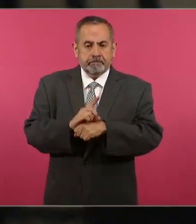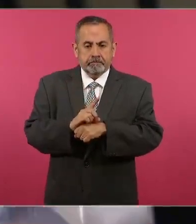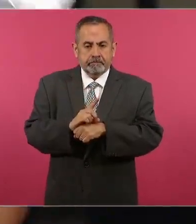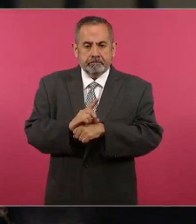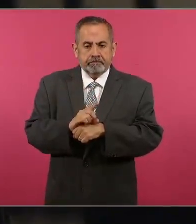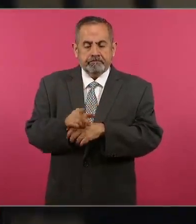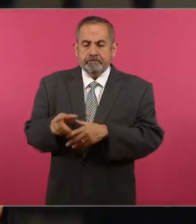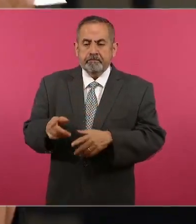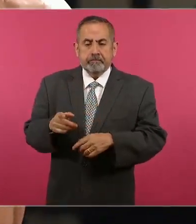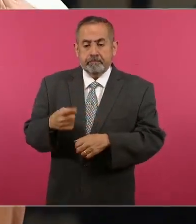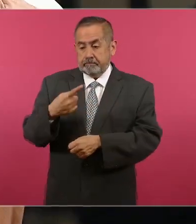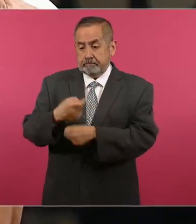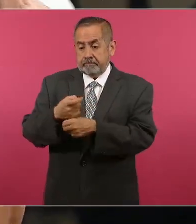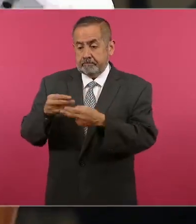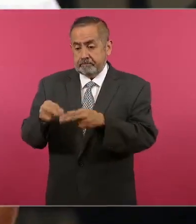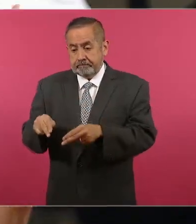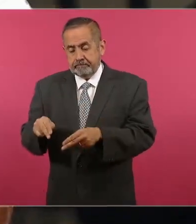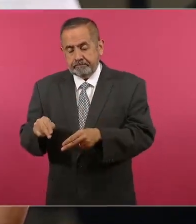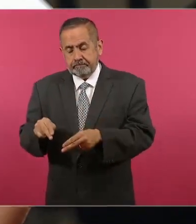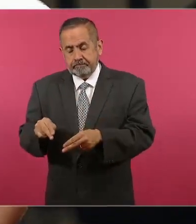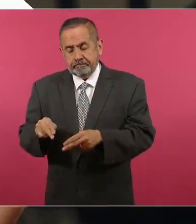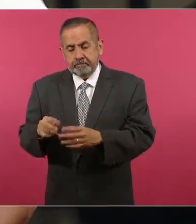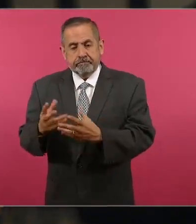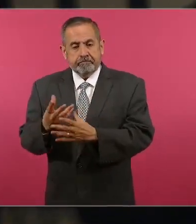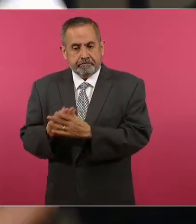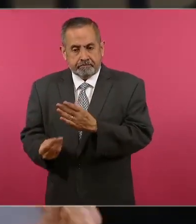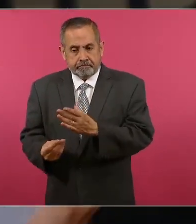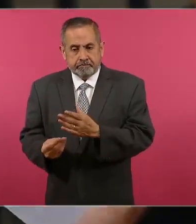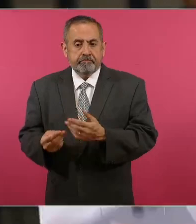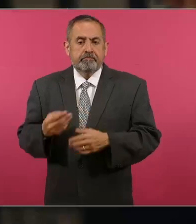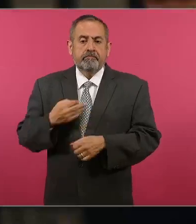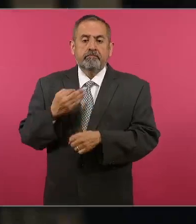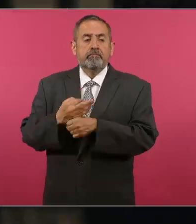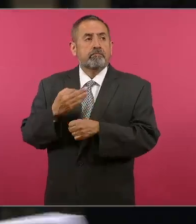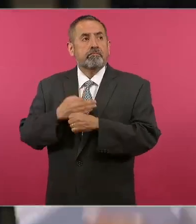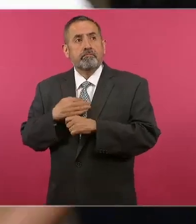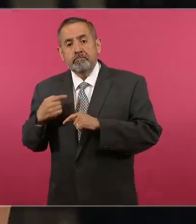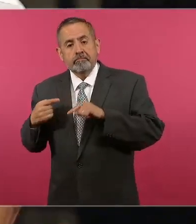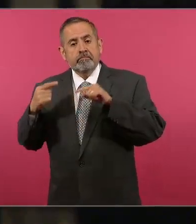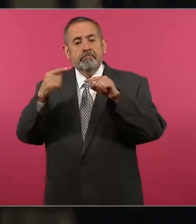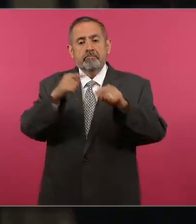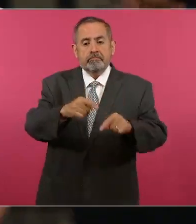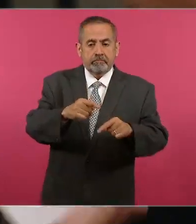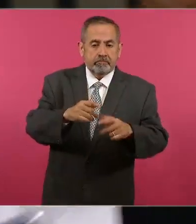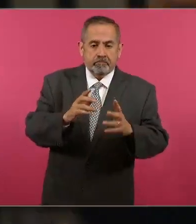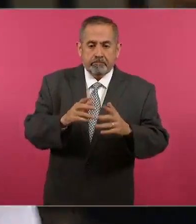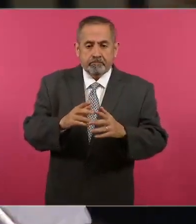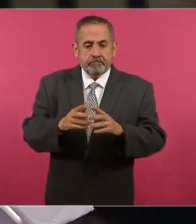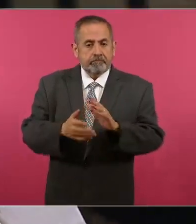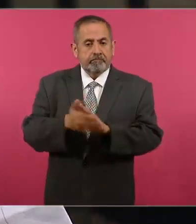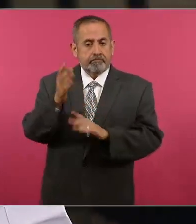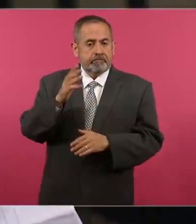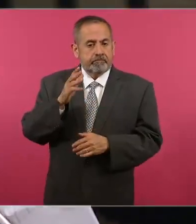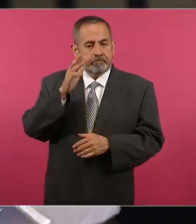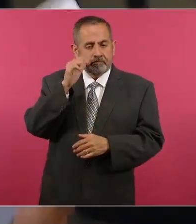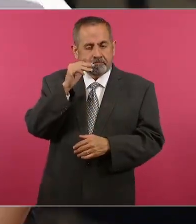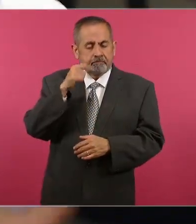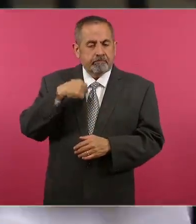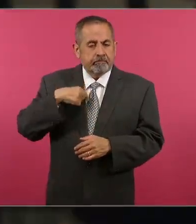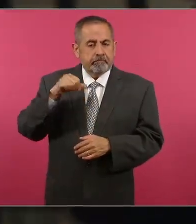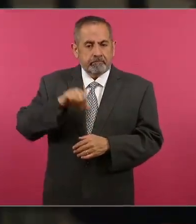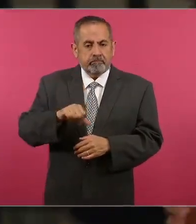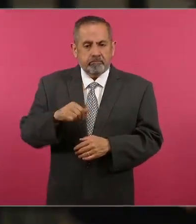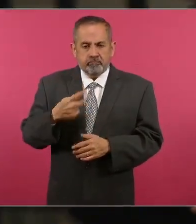nieto. Y hoy me tengo que ir, dije, si participo o no participo, mami, me voy para allá, le dije.